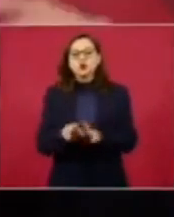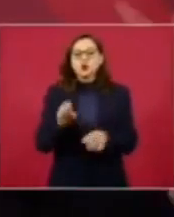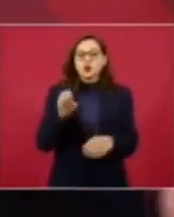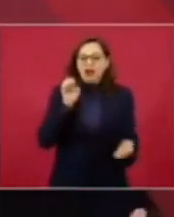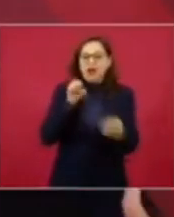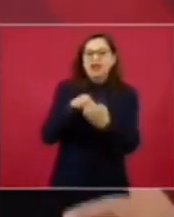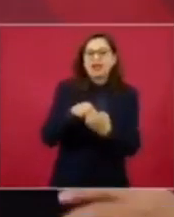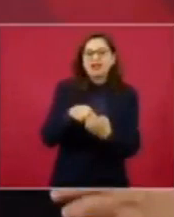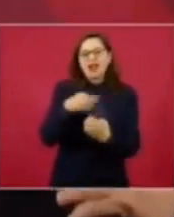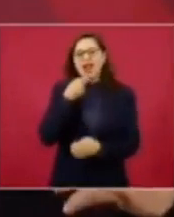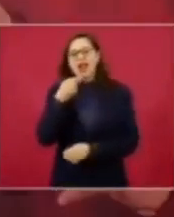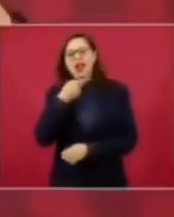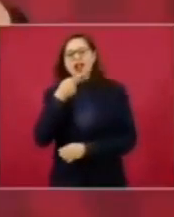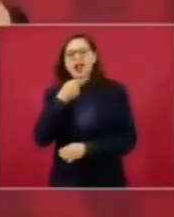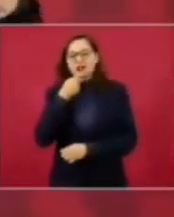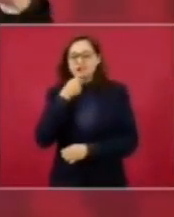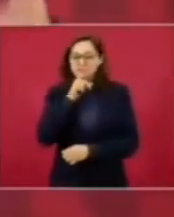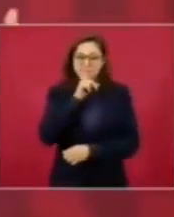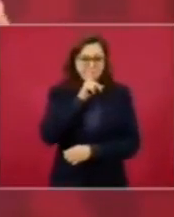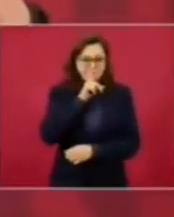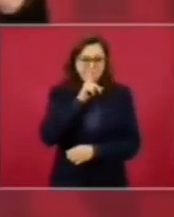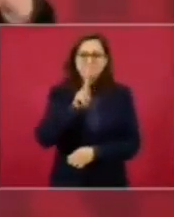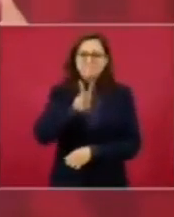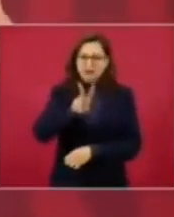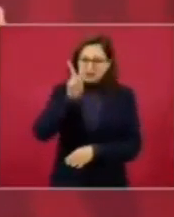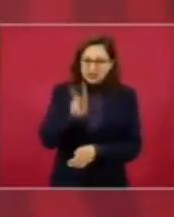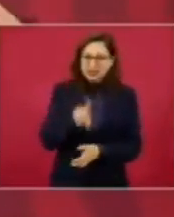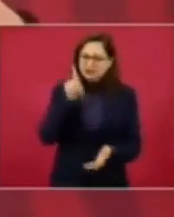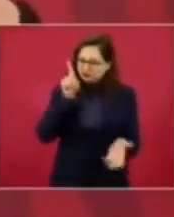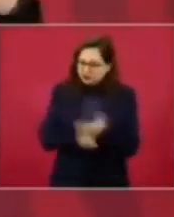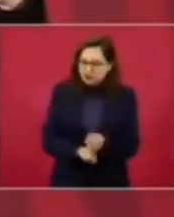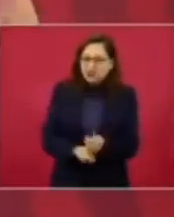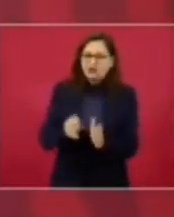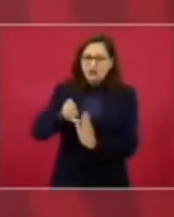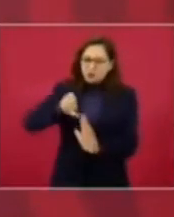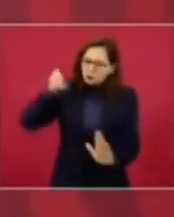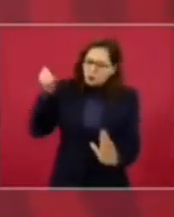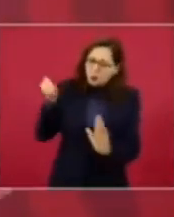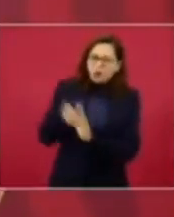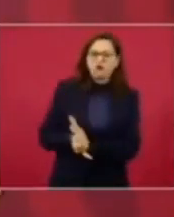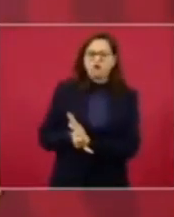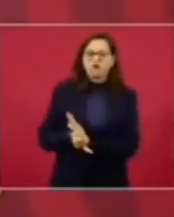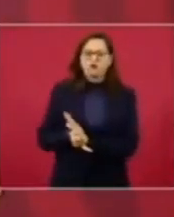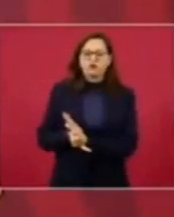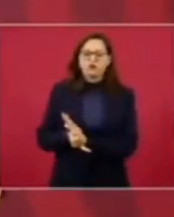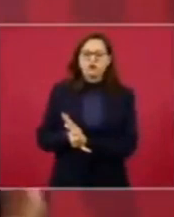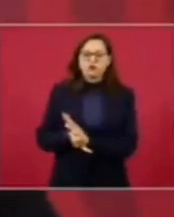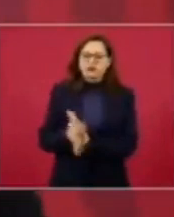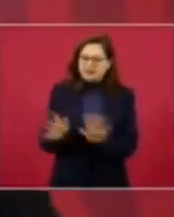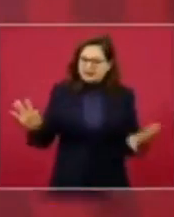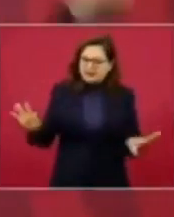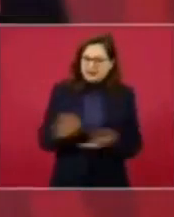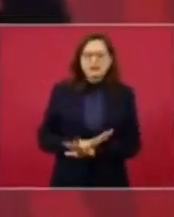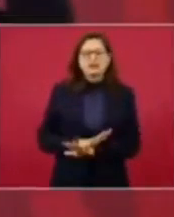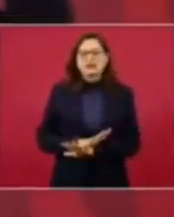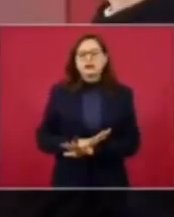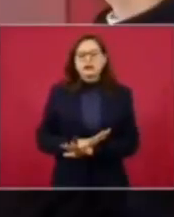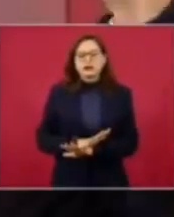es llevar a cabo un cambio profundo, radical,